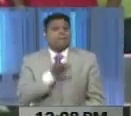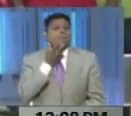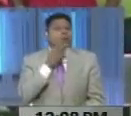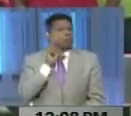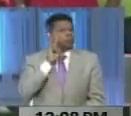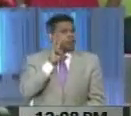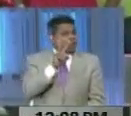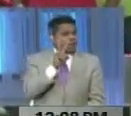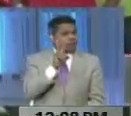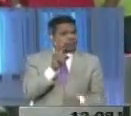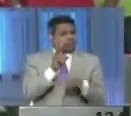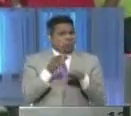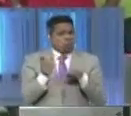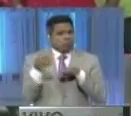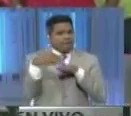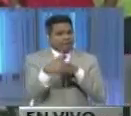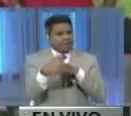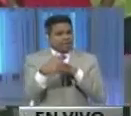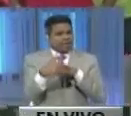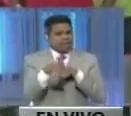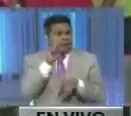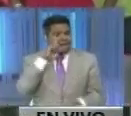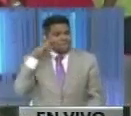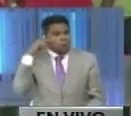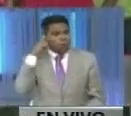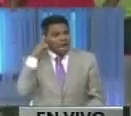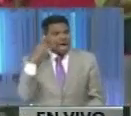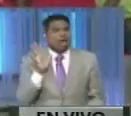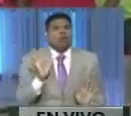esquina moradito, es que está cumpliendo la orden de Chuo Torrealba.